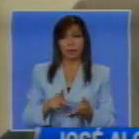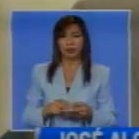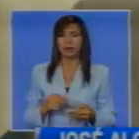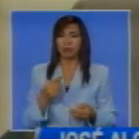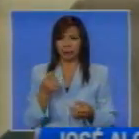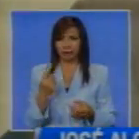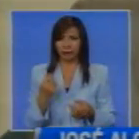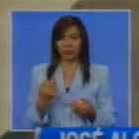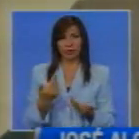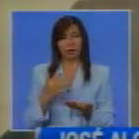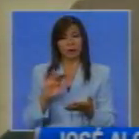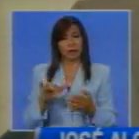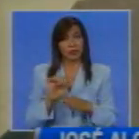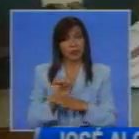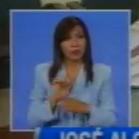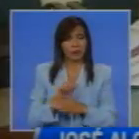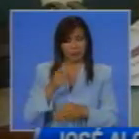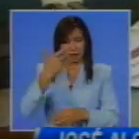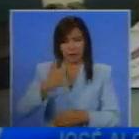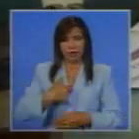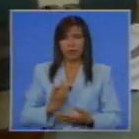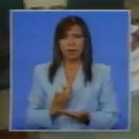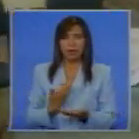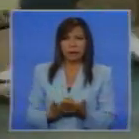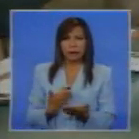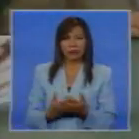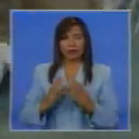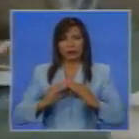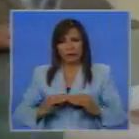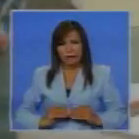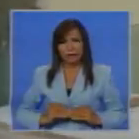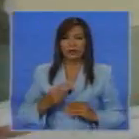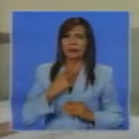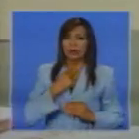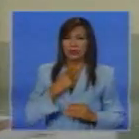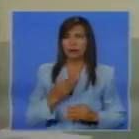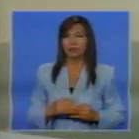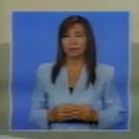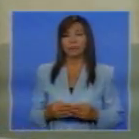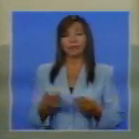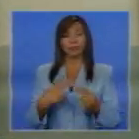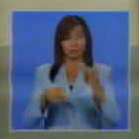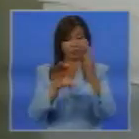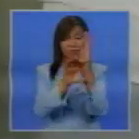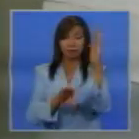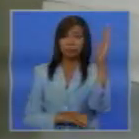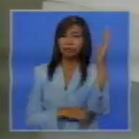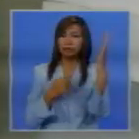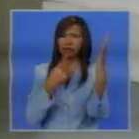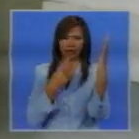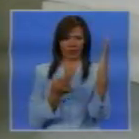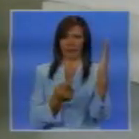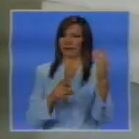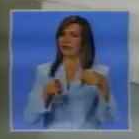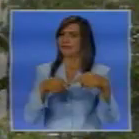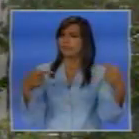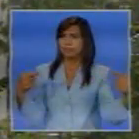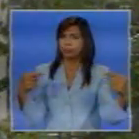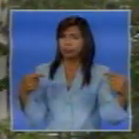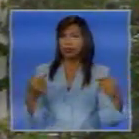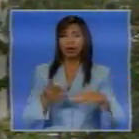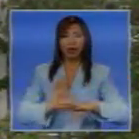dislocar la economía personal. Además, los abogados consideran que la norma viola la Constitución, ya que el IES no tiene